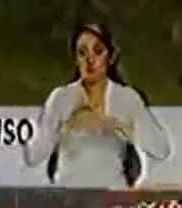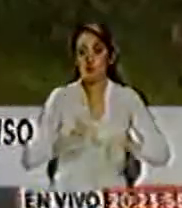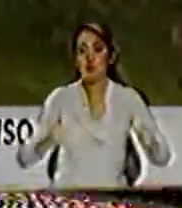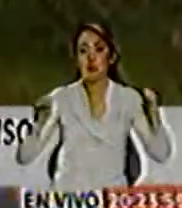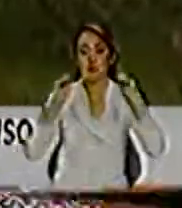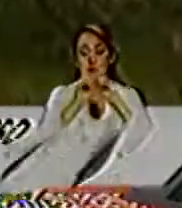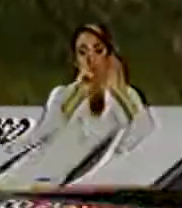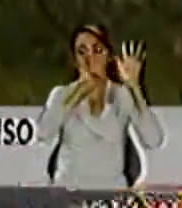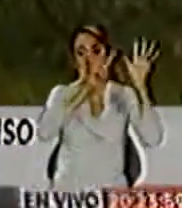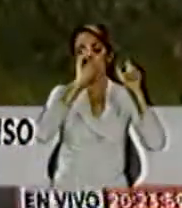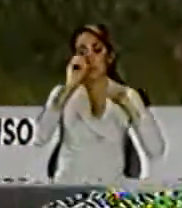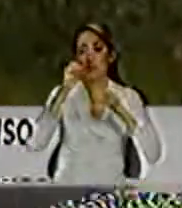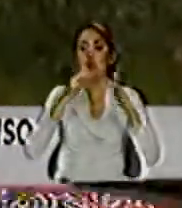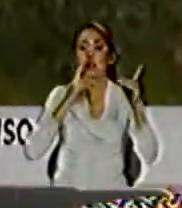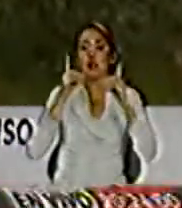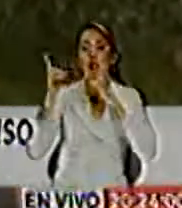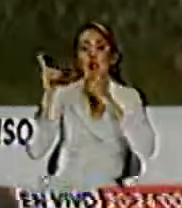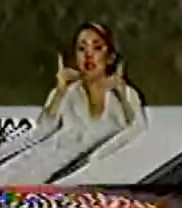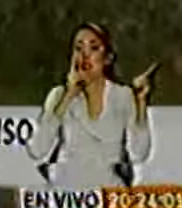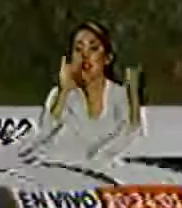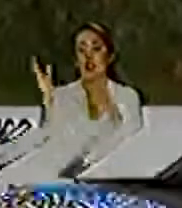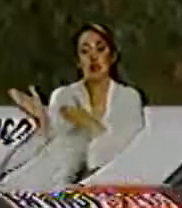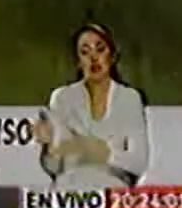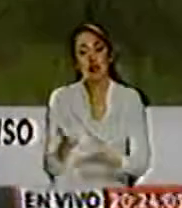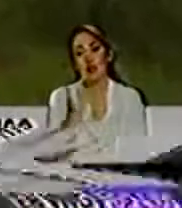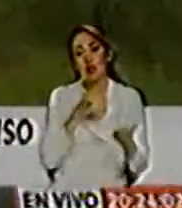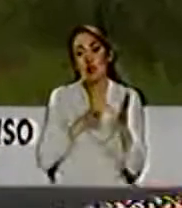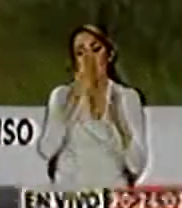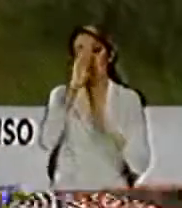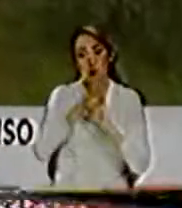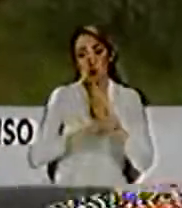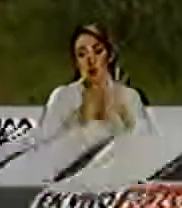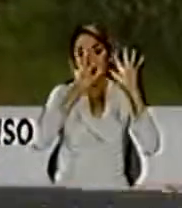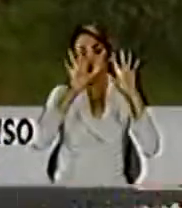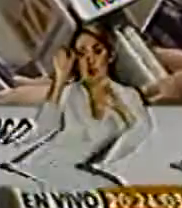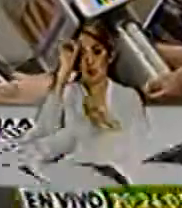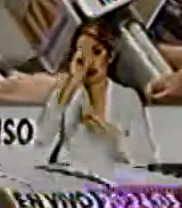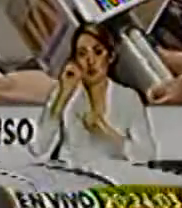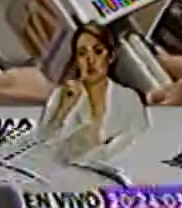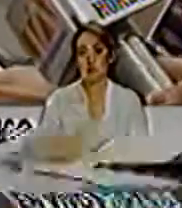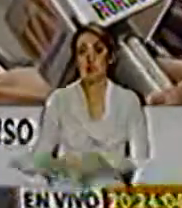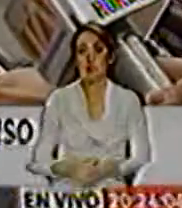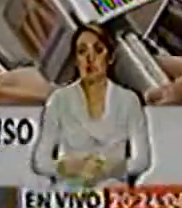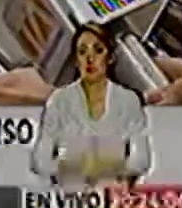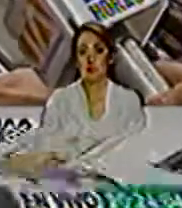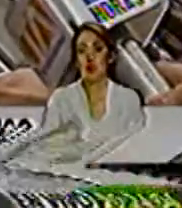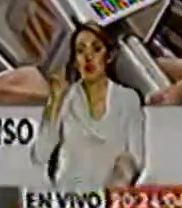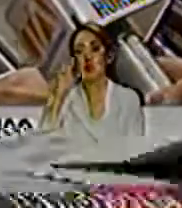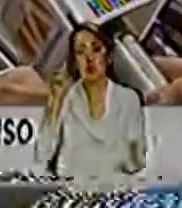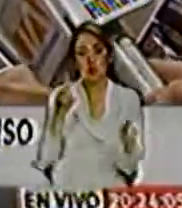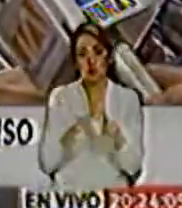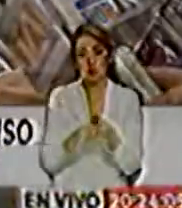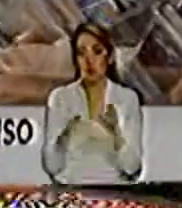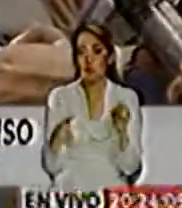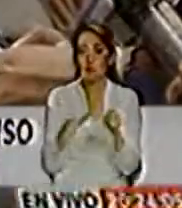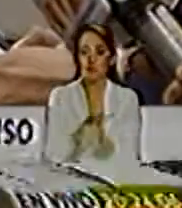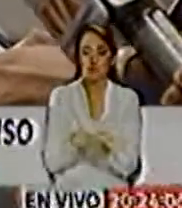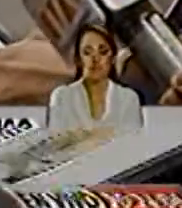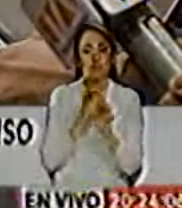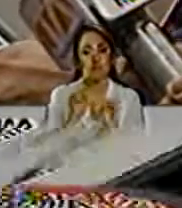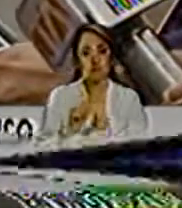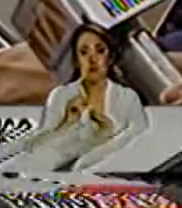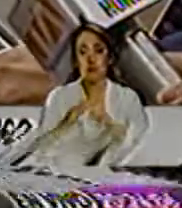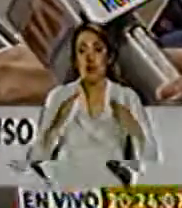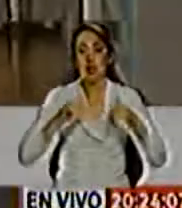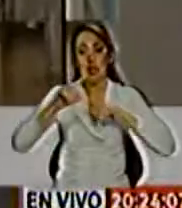de diálogo para cumplir con lo ordenado de la reducción del 10% en el personal. Considero que sí está un poco inflado, realmente en la